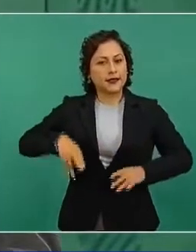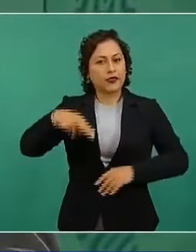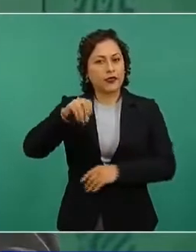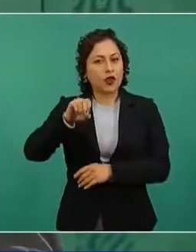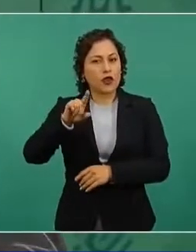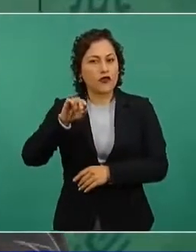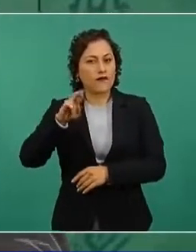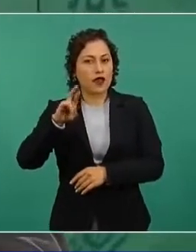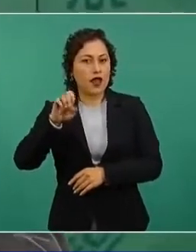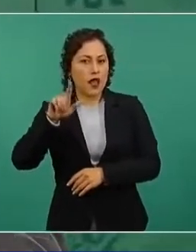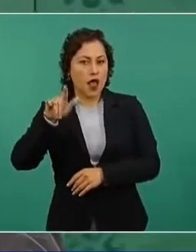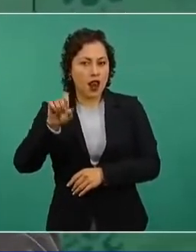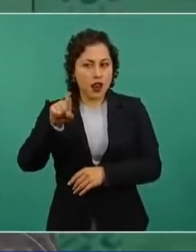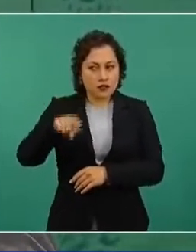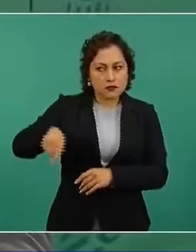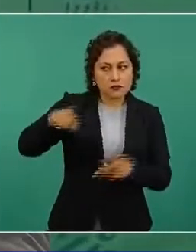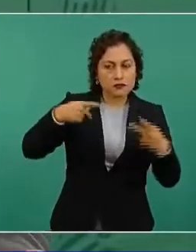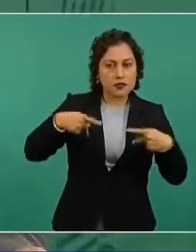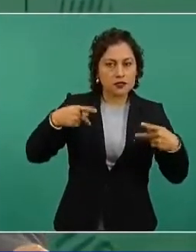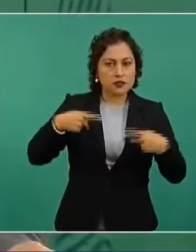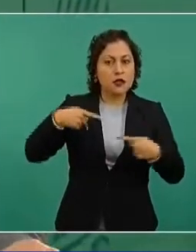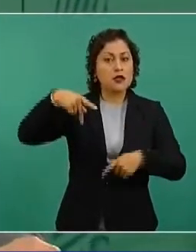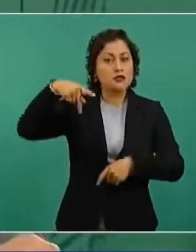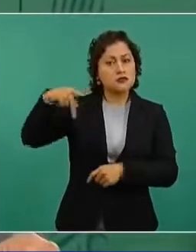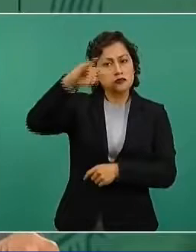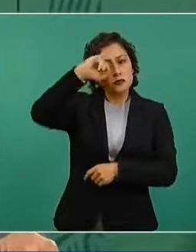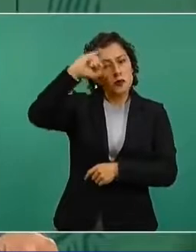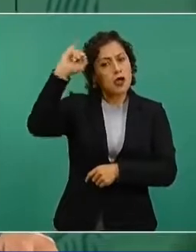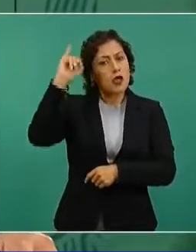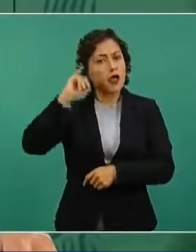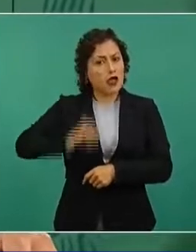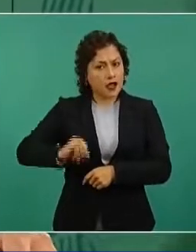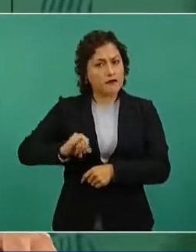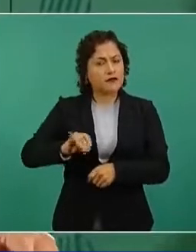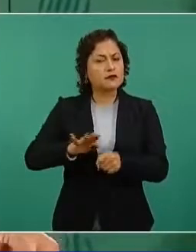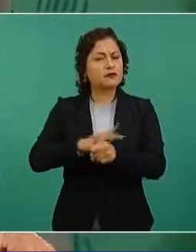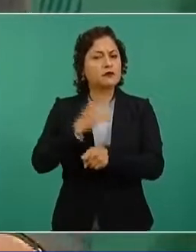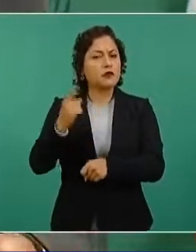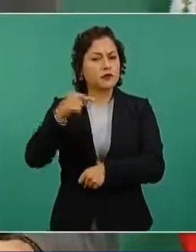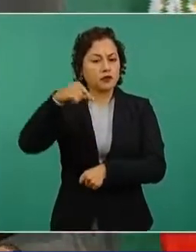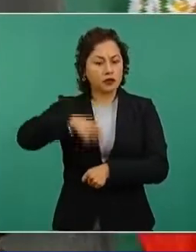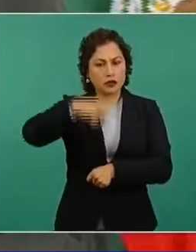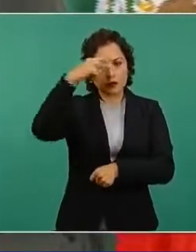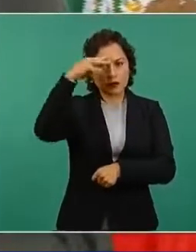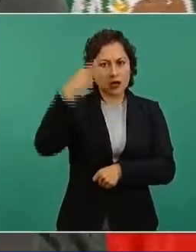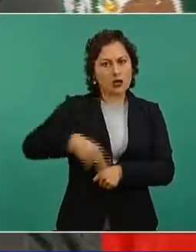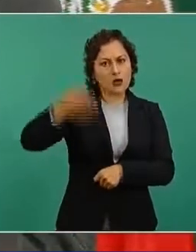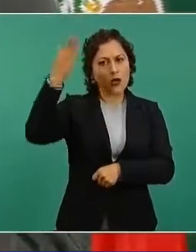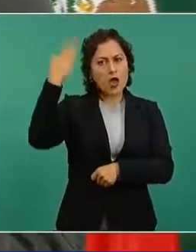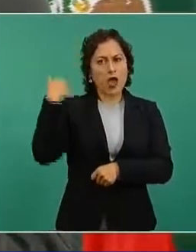y a sus jefes que se dedicaron a saquear,